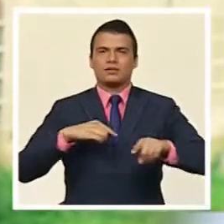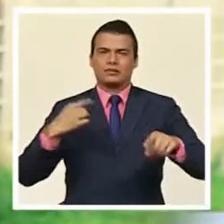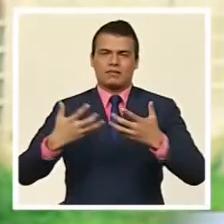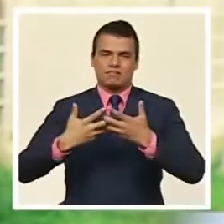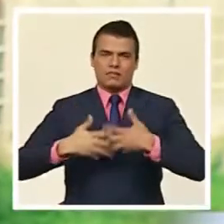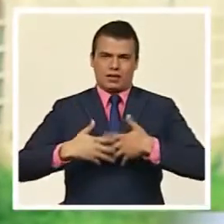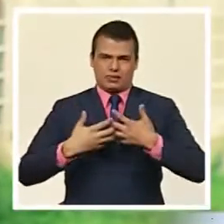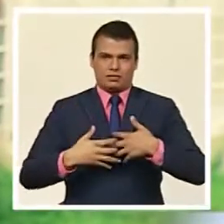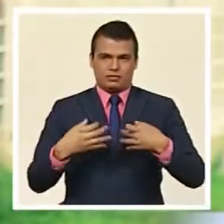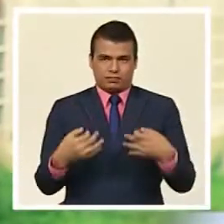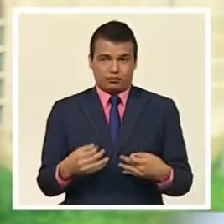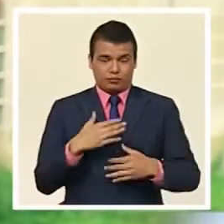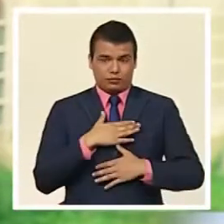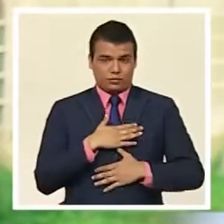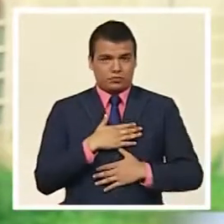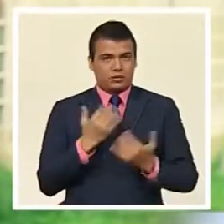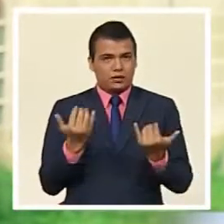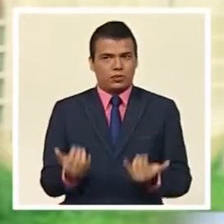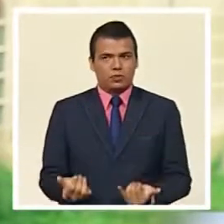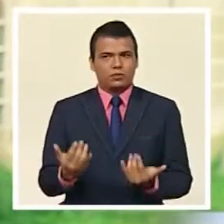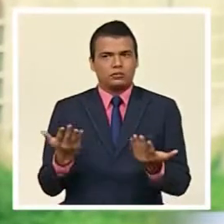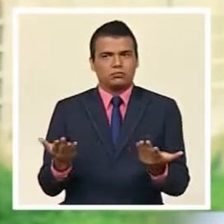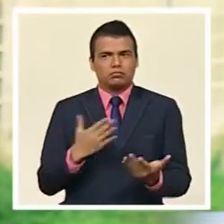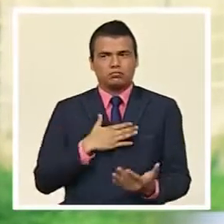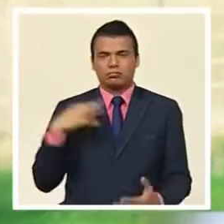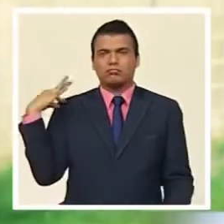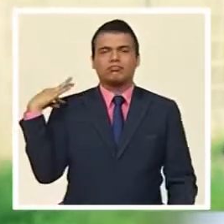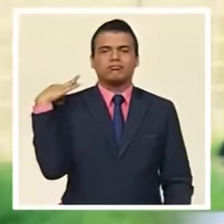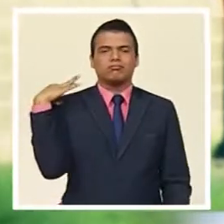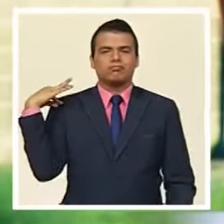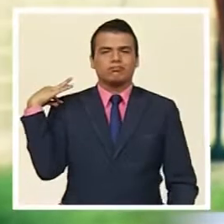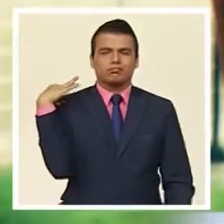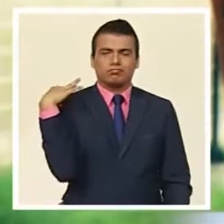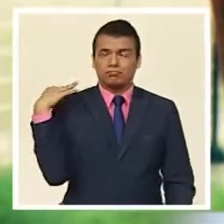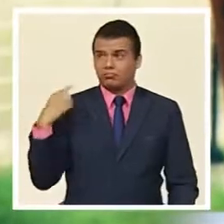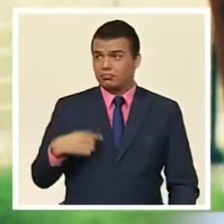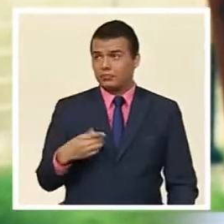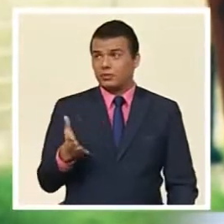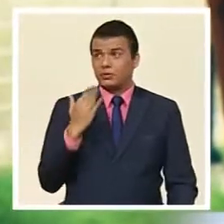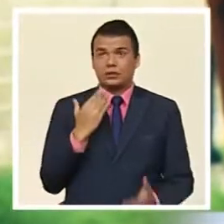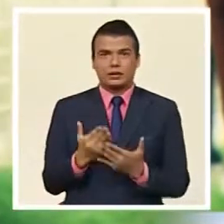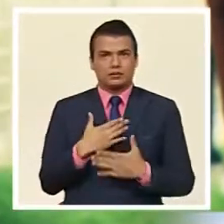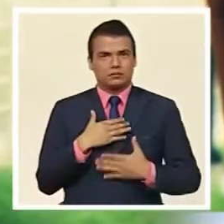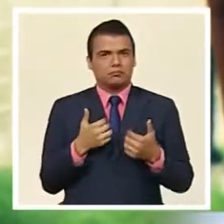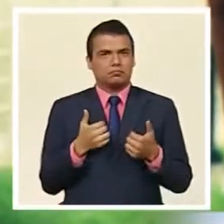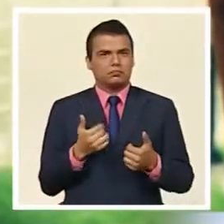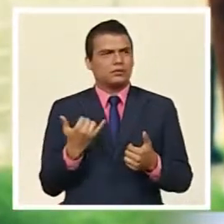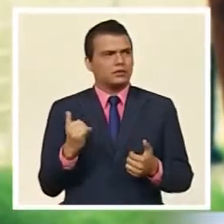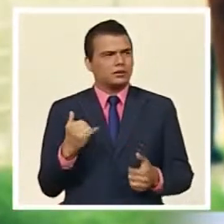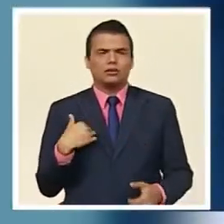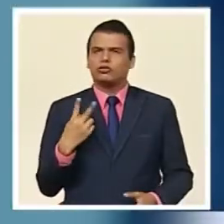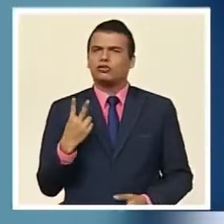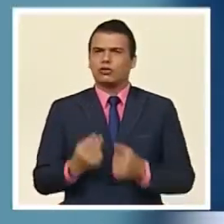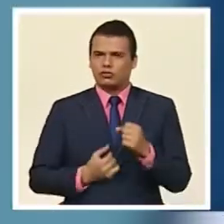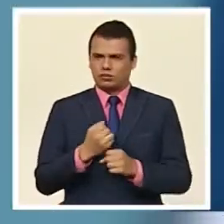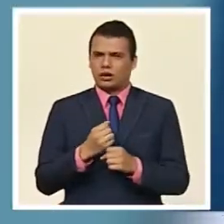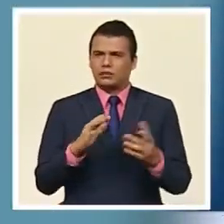empresas, pero en este momento estoy ejerciendo el modelaje y me ha ido, gracias a Dios, muy bien, ya hace